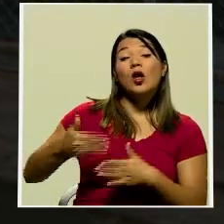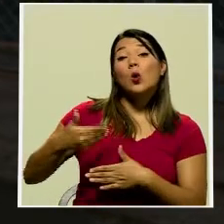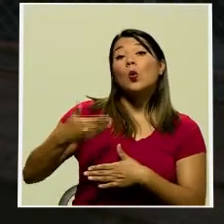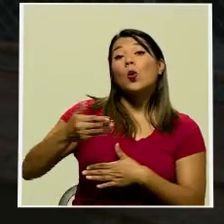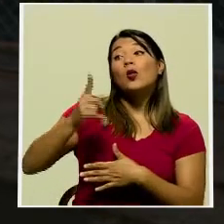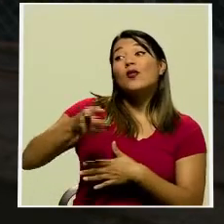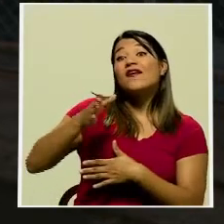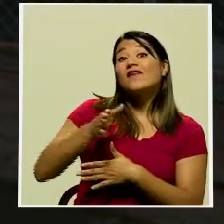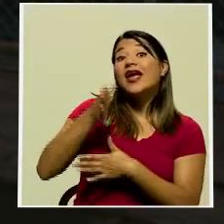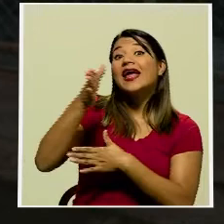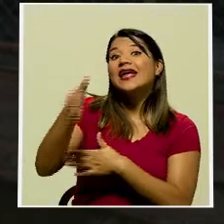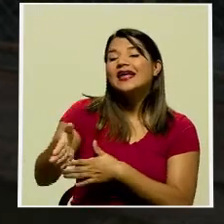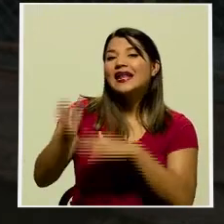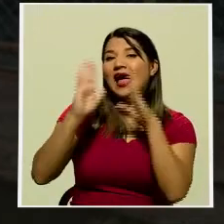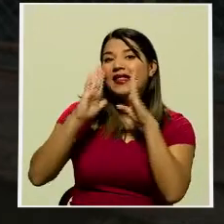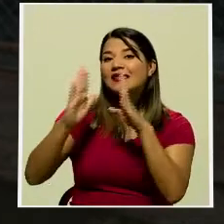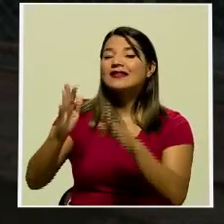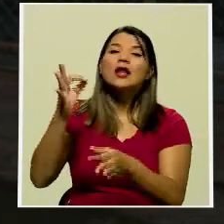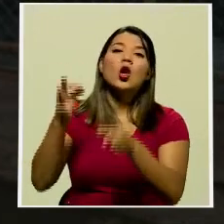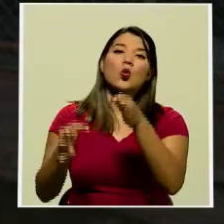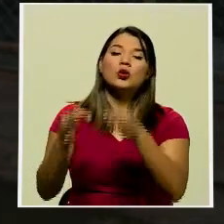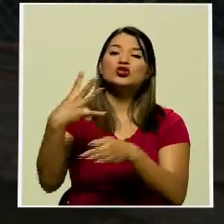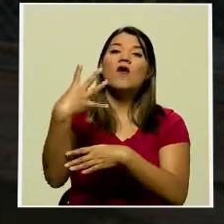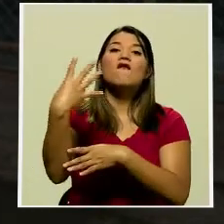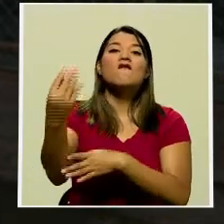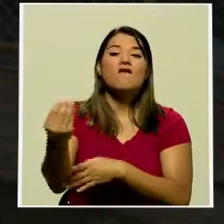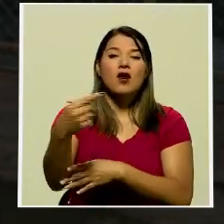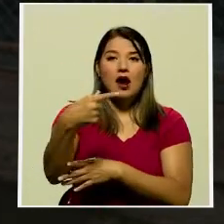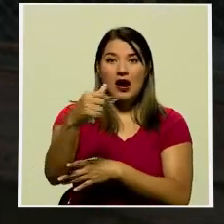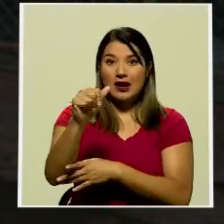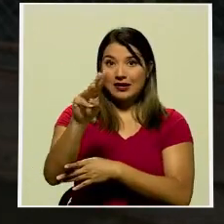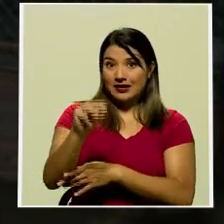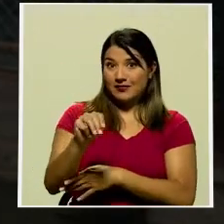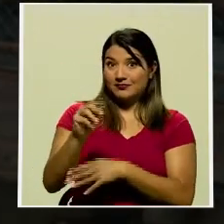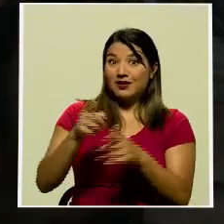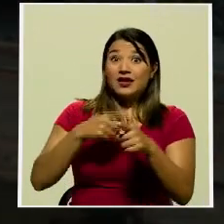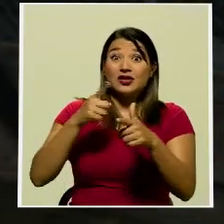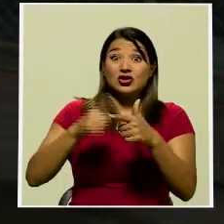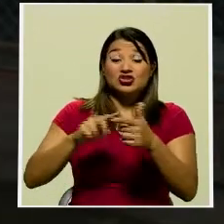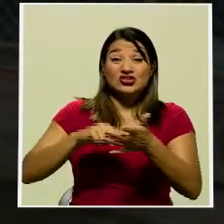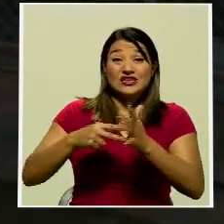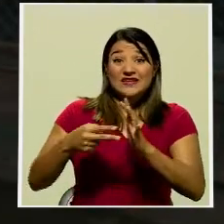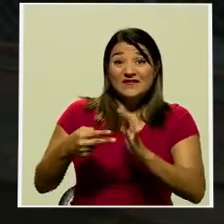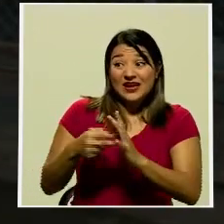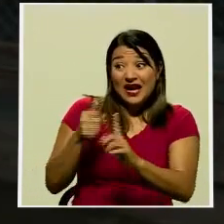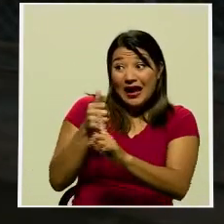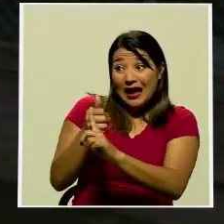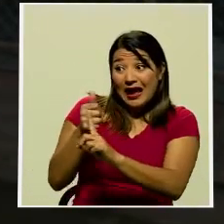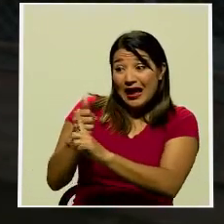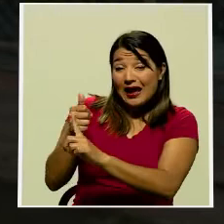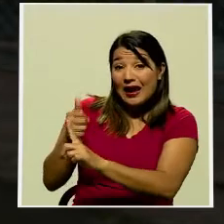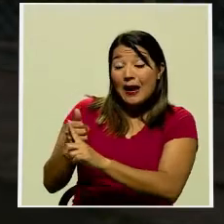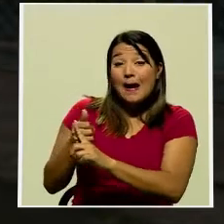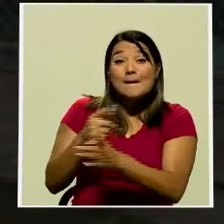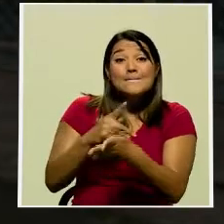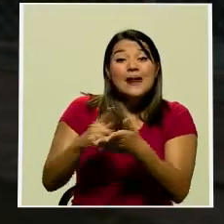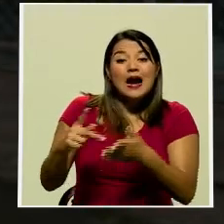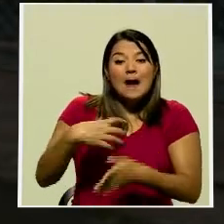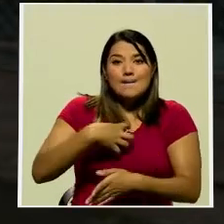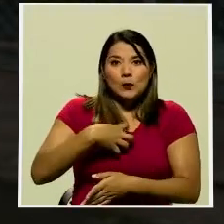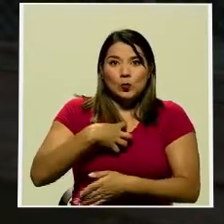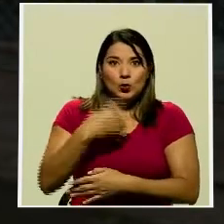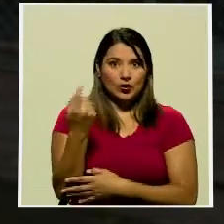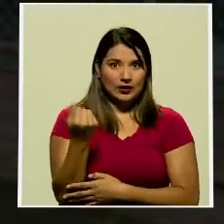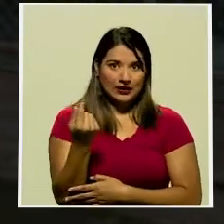a juicios fuera del área metropolitana, y esto conlleva que tengan que pagarlo de sus propios bolsillos. Pero no queda solo ahí, también nos han